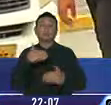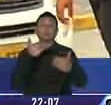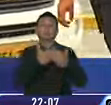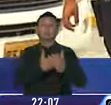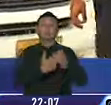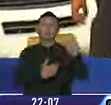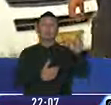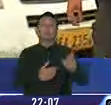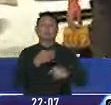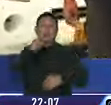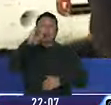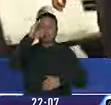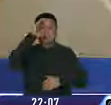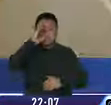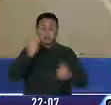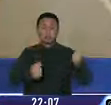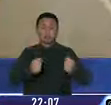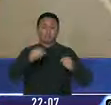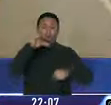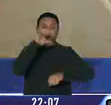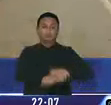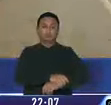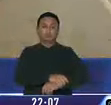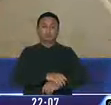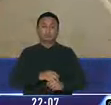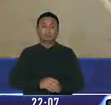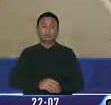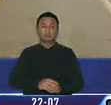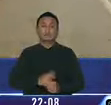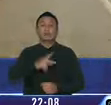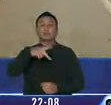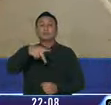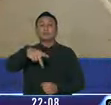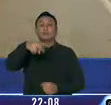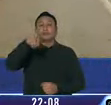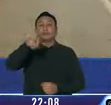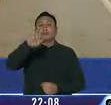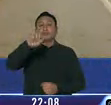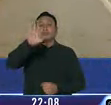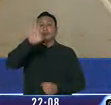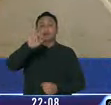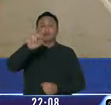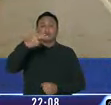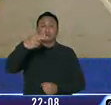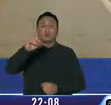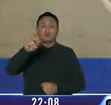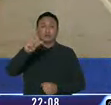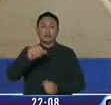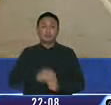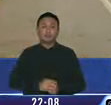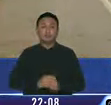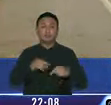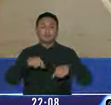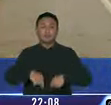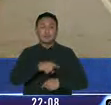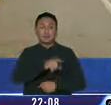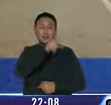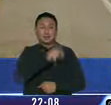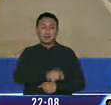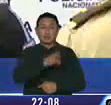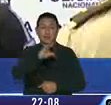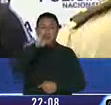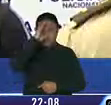la ubicación del auto robado en el sector de Puerto Hondo. Allí encontraron también al falso